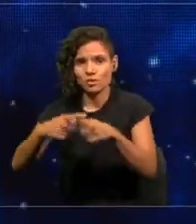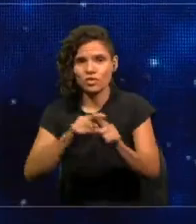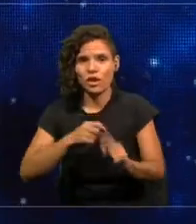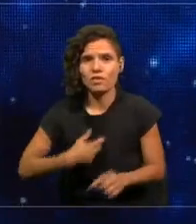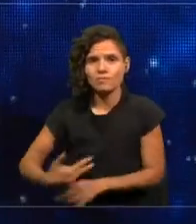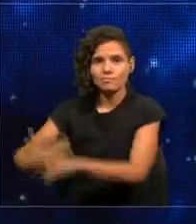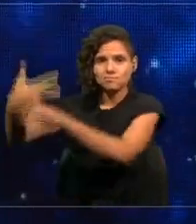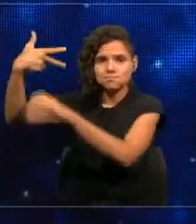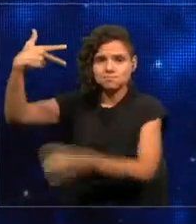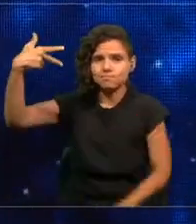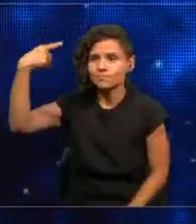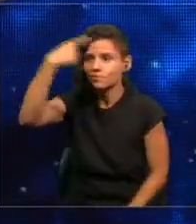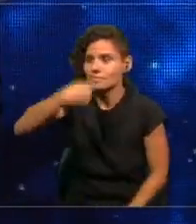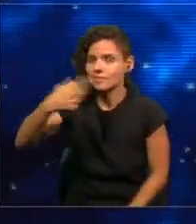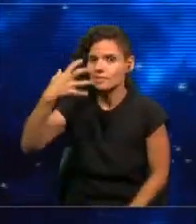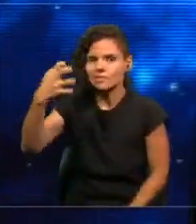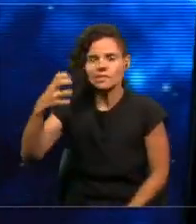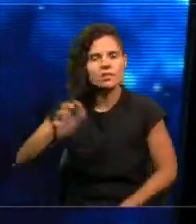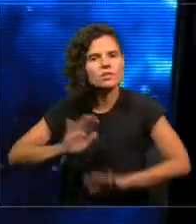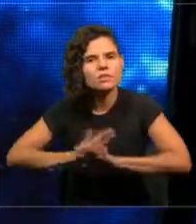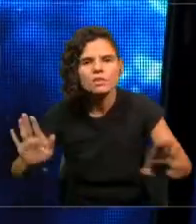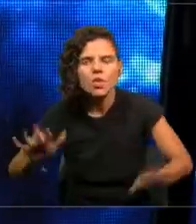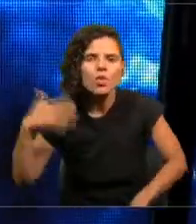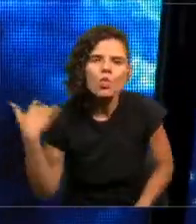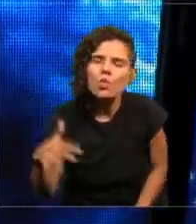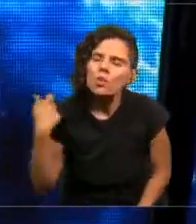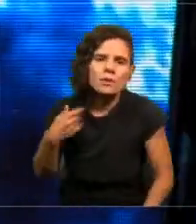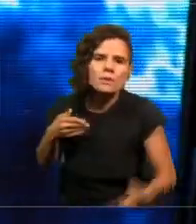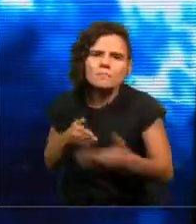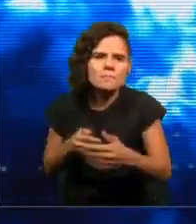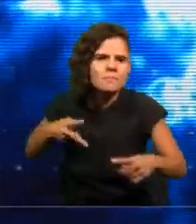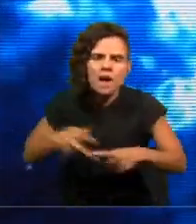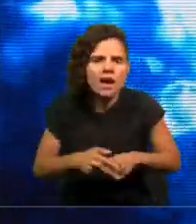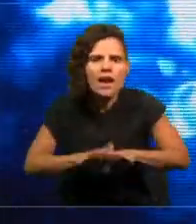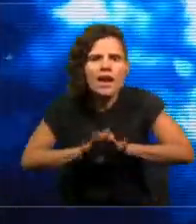debe ser detenido de manera urgente